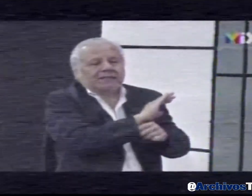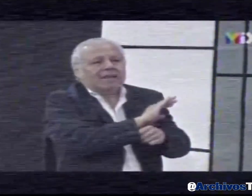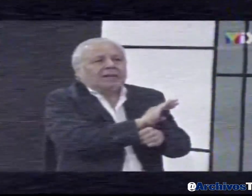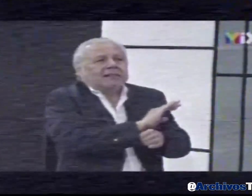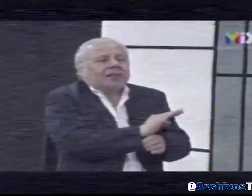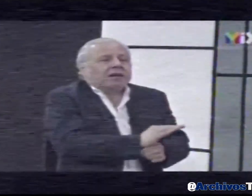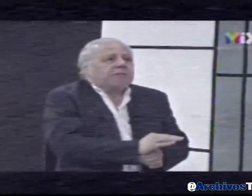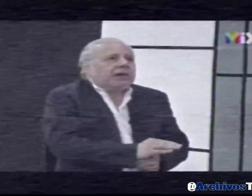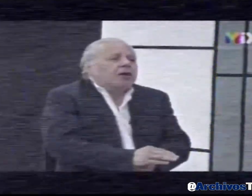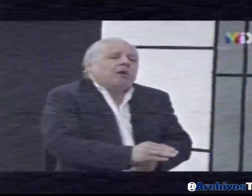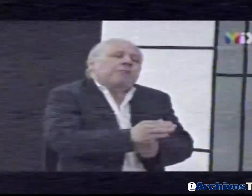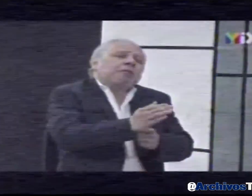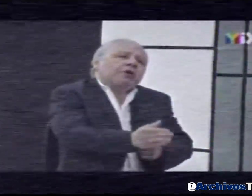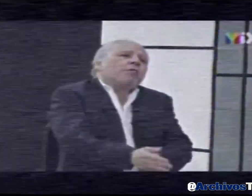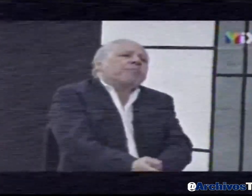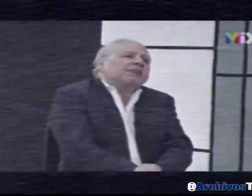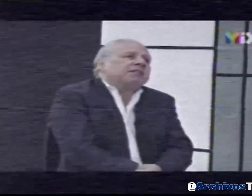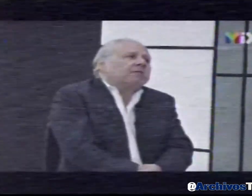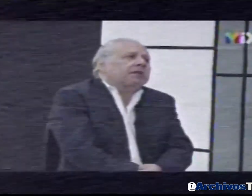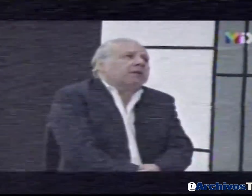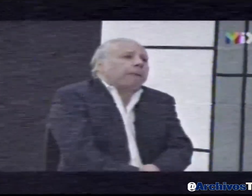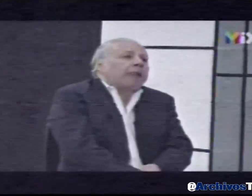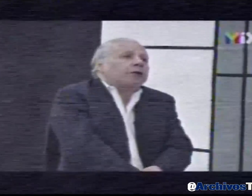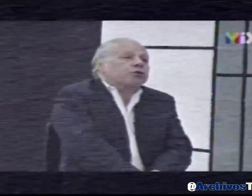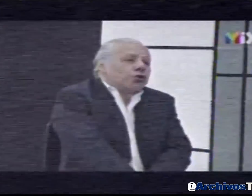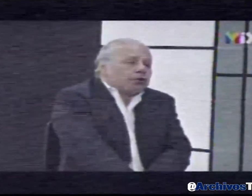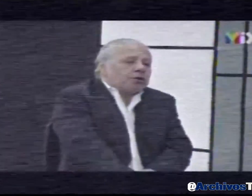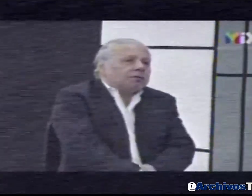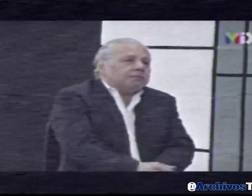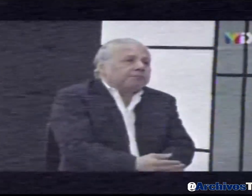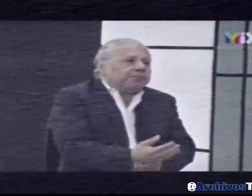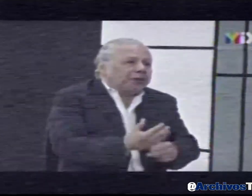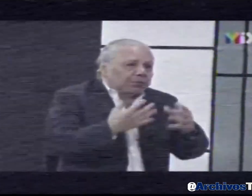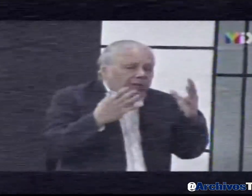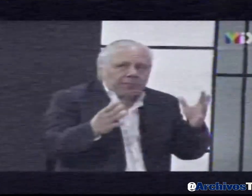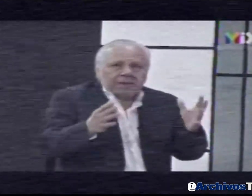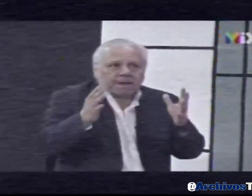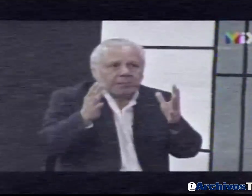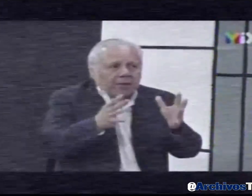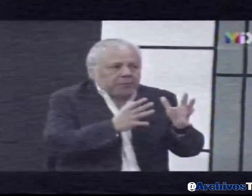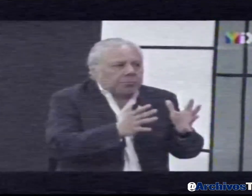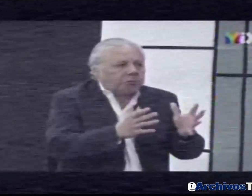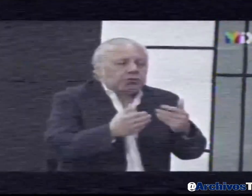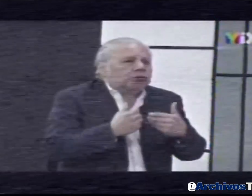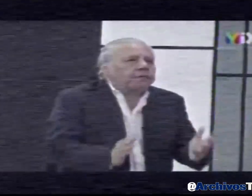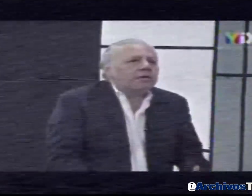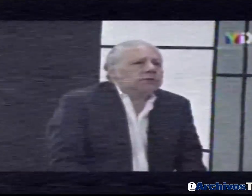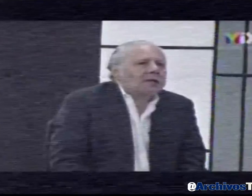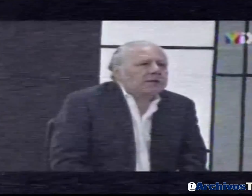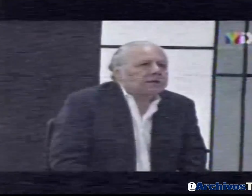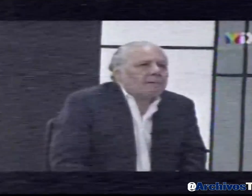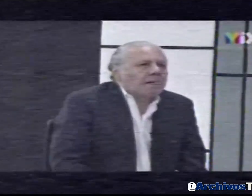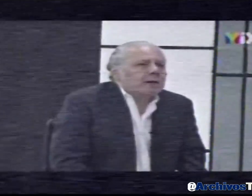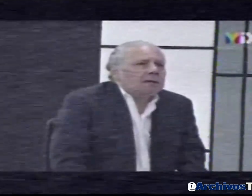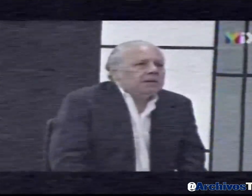es terrible, pero es comprensible. Yo, personalmente, amiga mía, yo no fui a